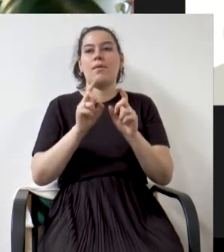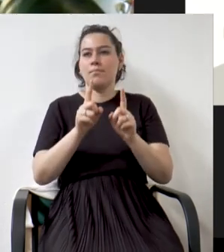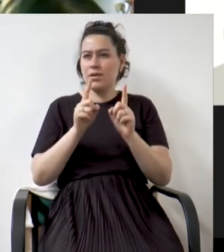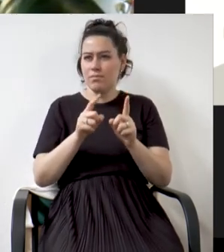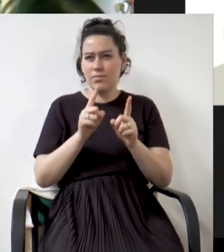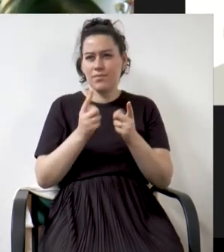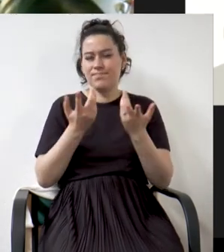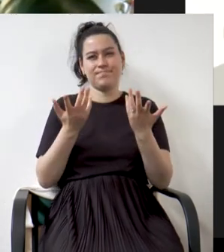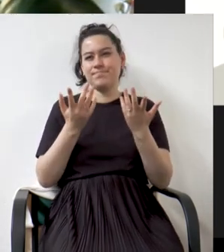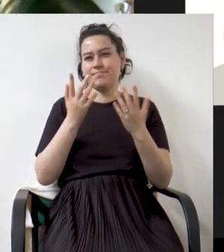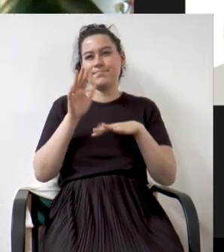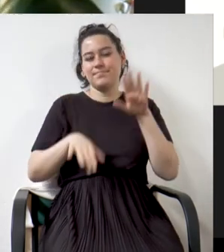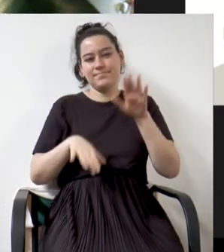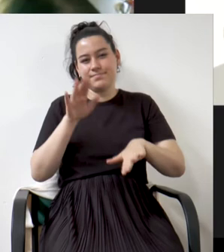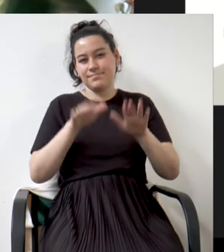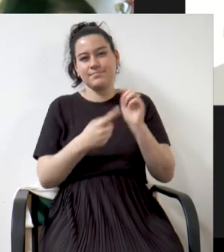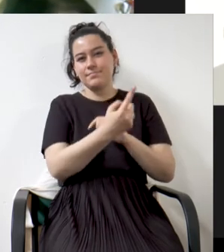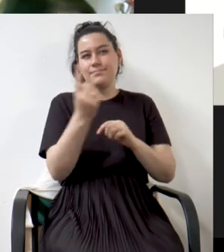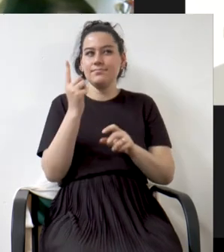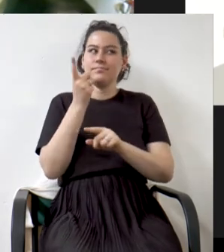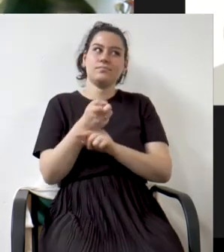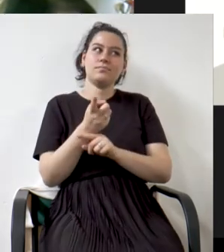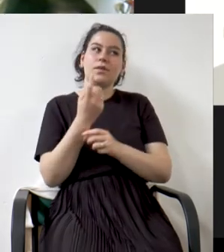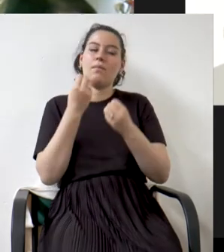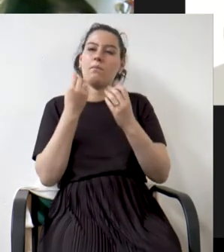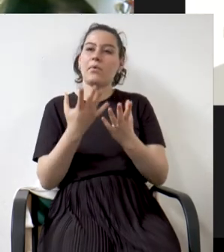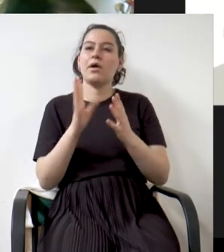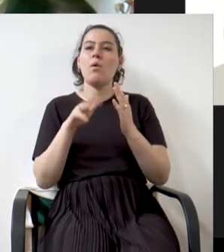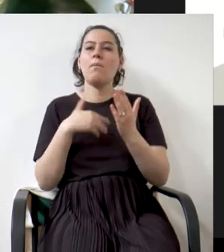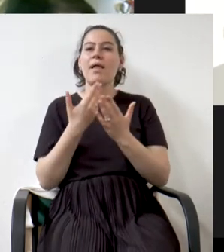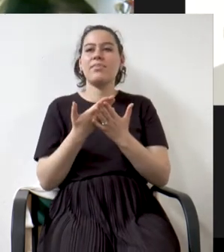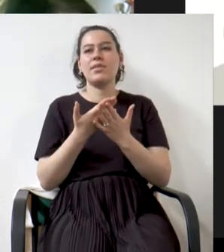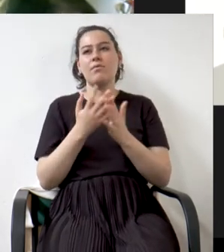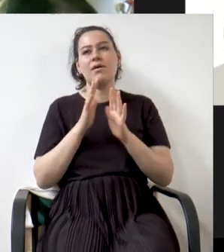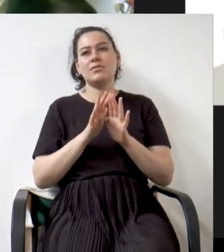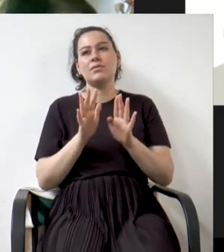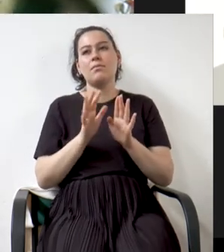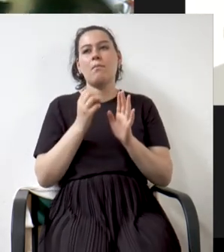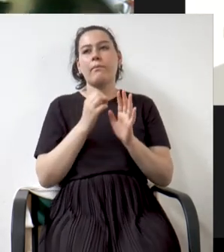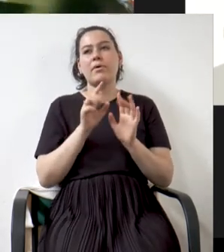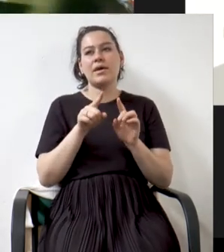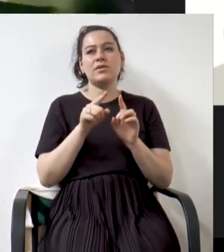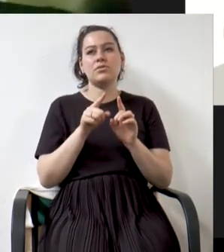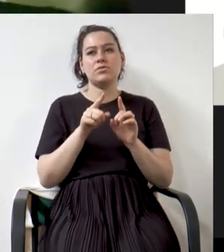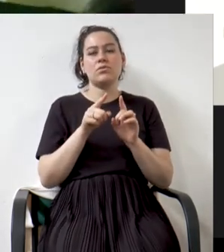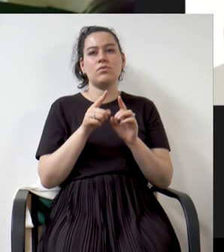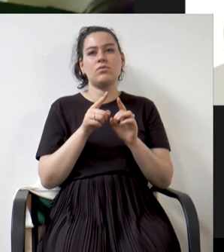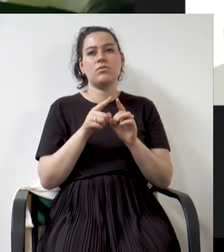Rivera. ¿Tá? Entonces, ¿por qué lo planteo en estos términos? Porque esa